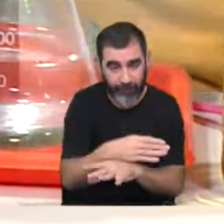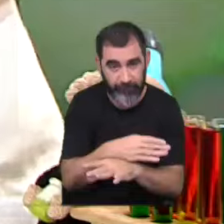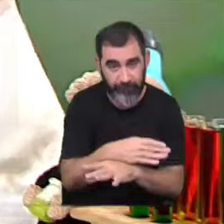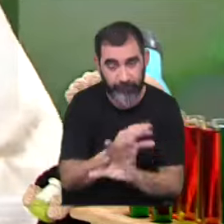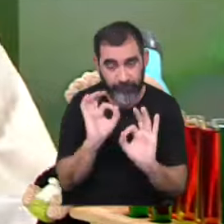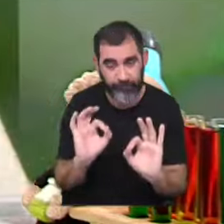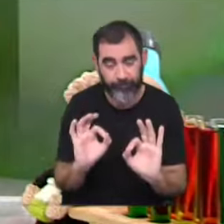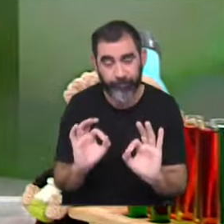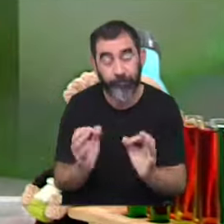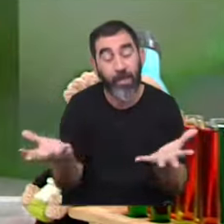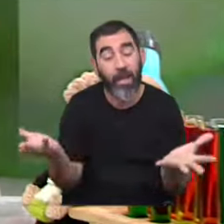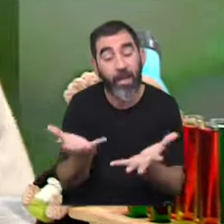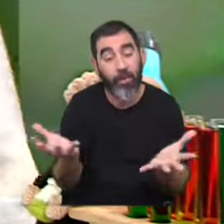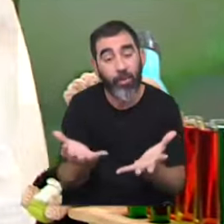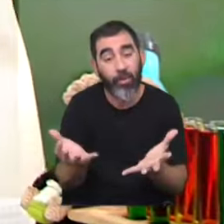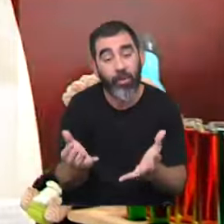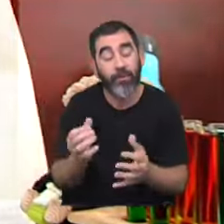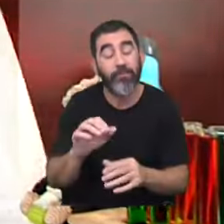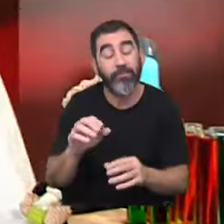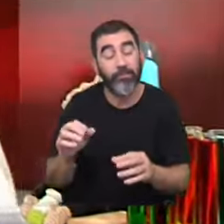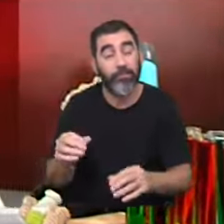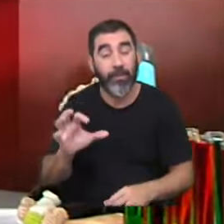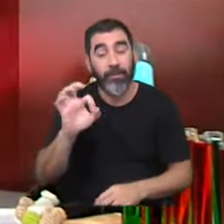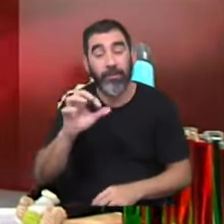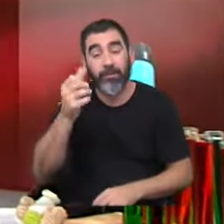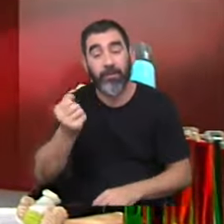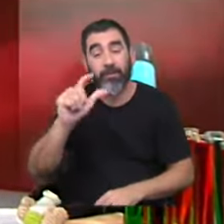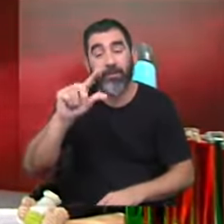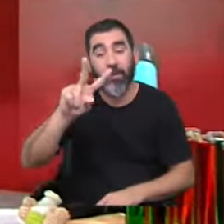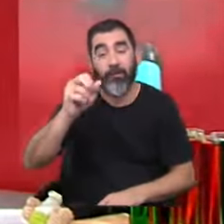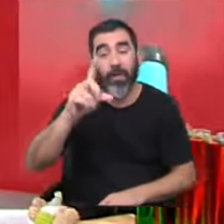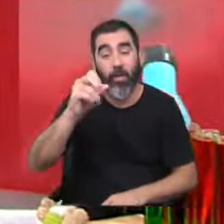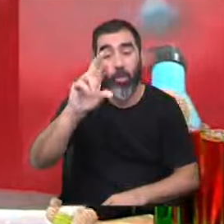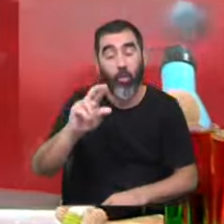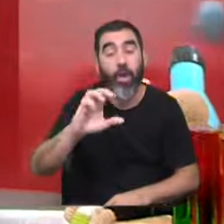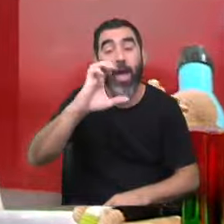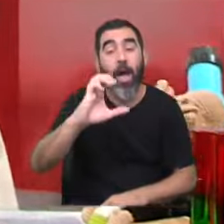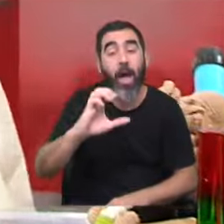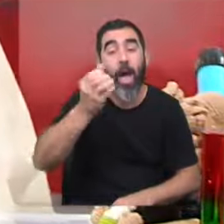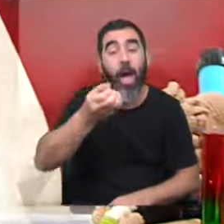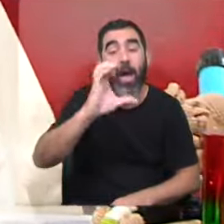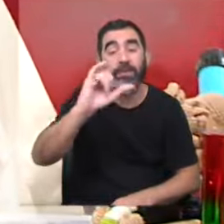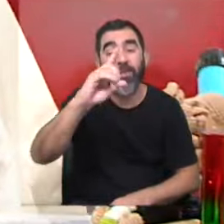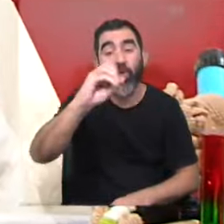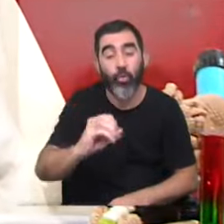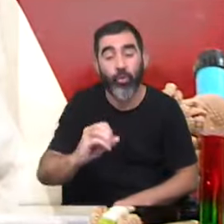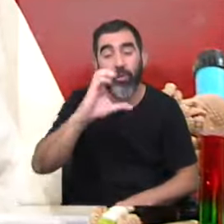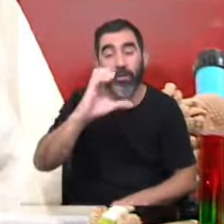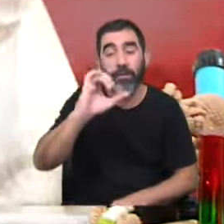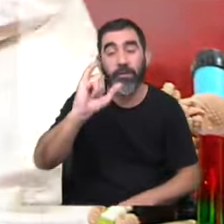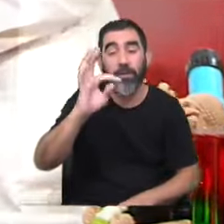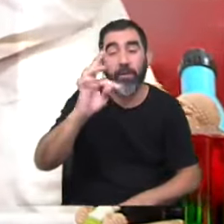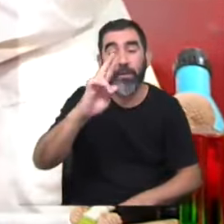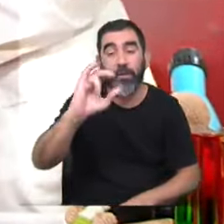4, 5 y 6. Perfecto. Y ahora va Salvador, en esto de colaborar justamente, con ácido cítrico. Vamos a usar ácido